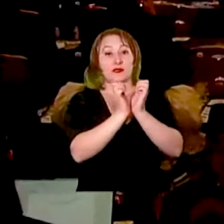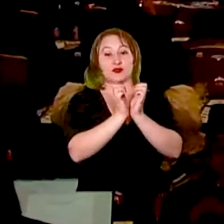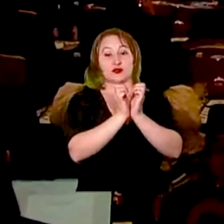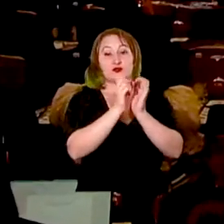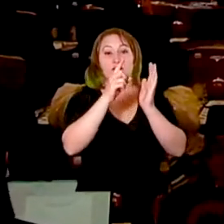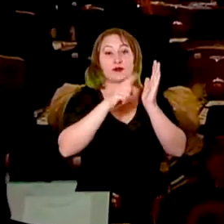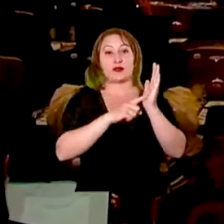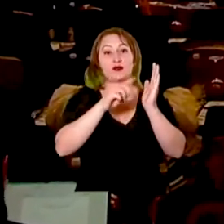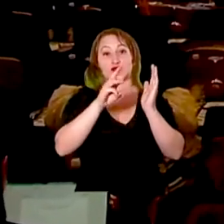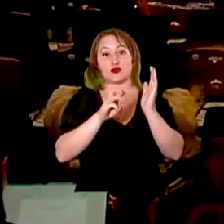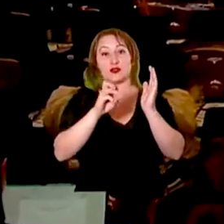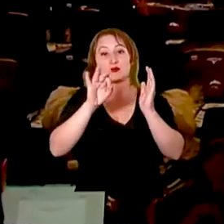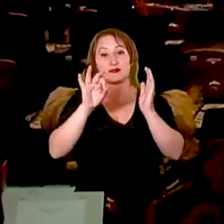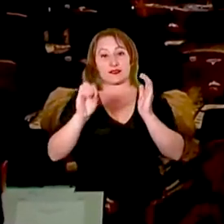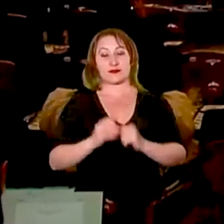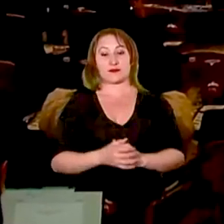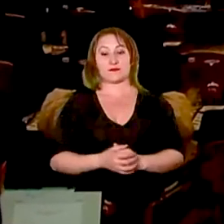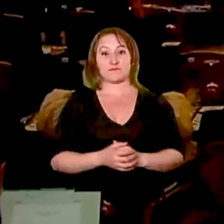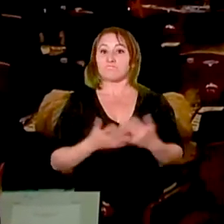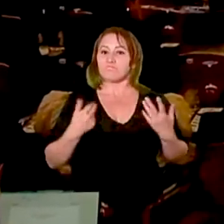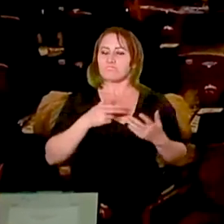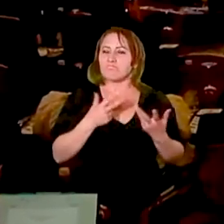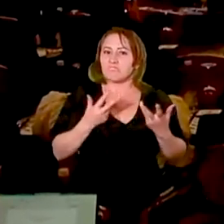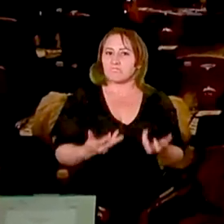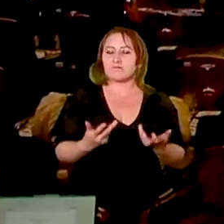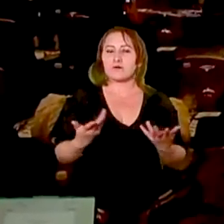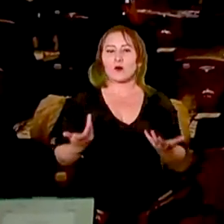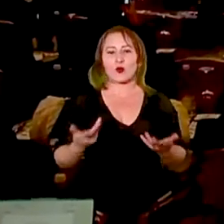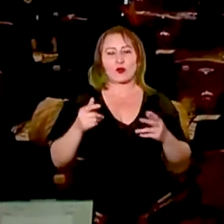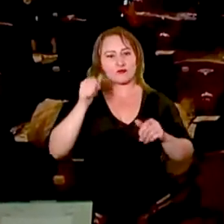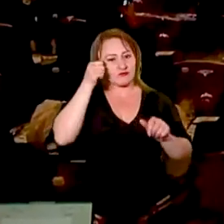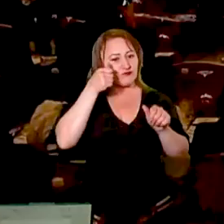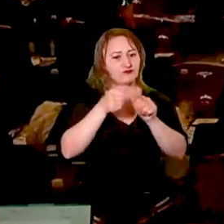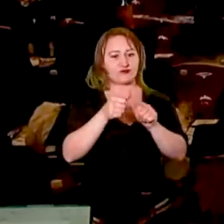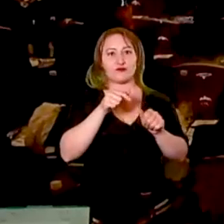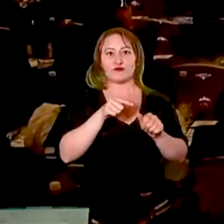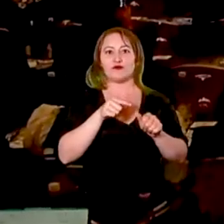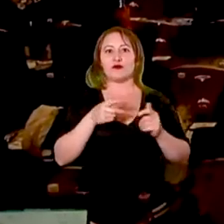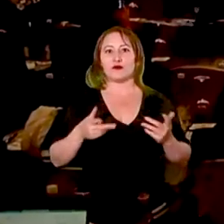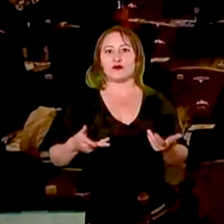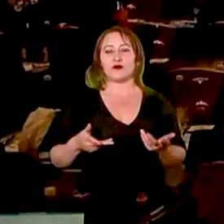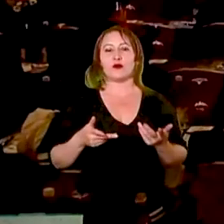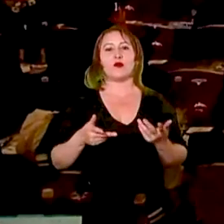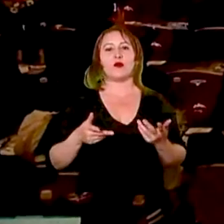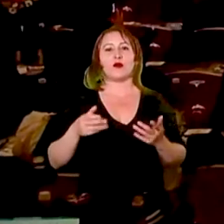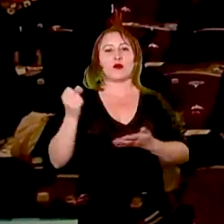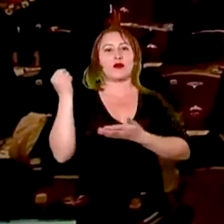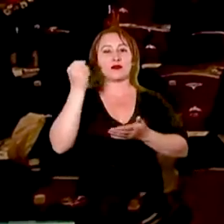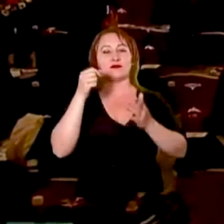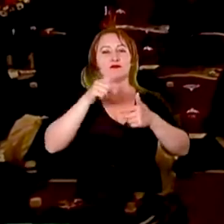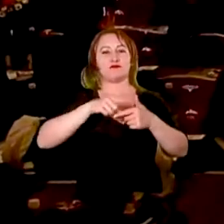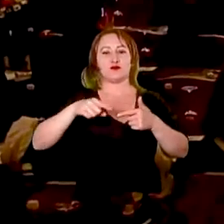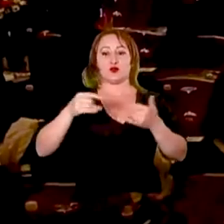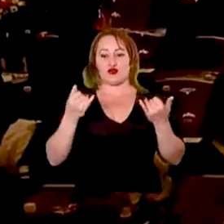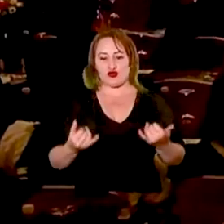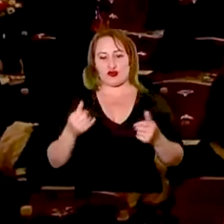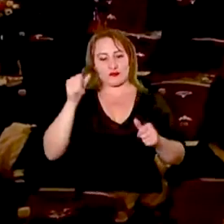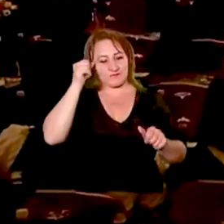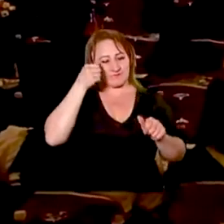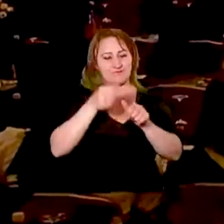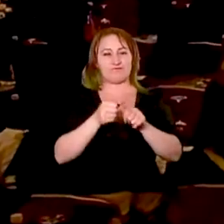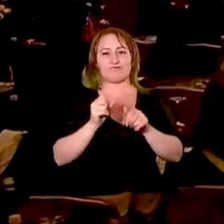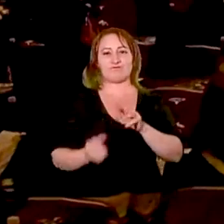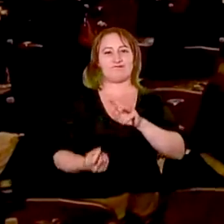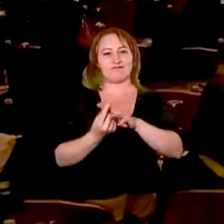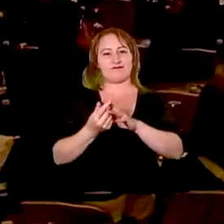de mayo de 1830 y quisimos, en conmemoración a ello, hacer la rendición de cuentas este día de